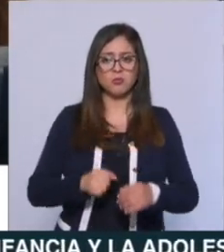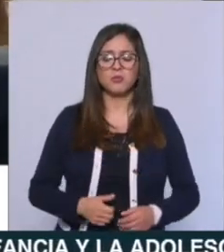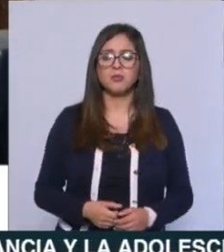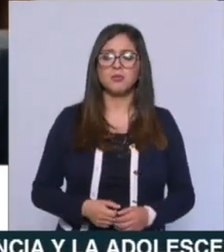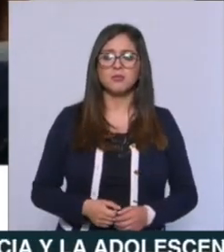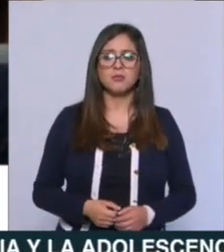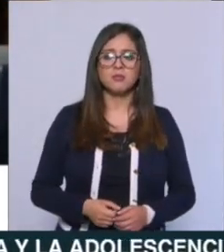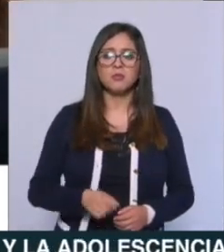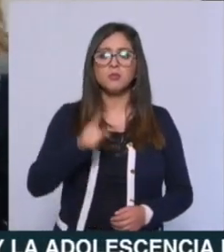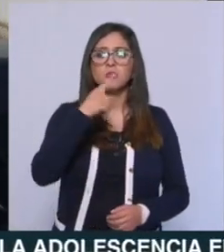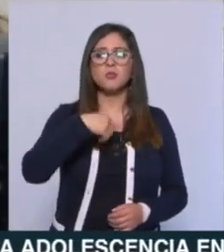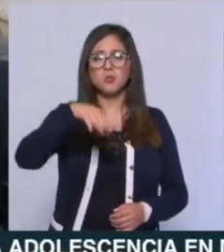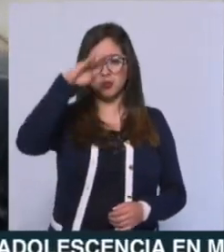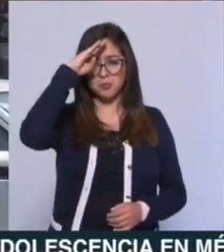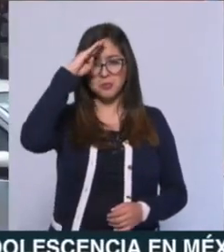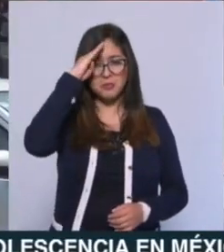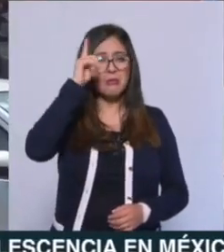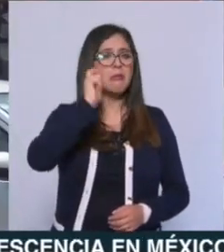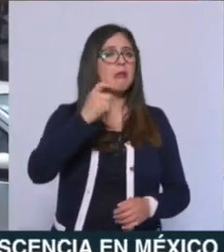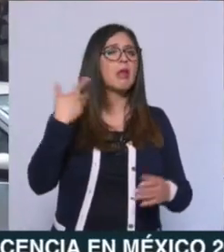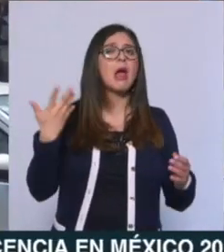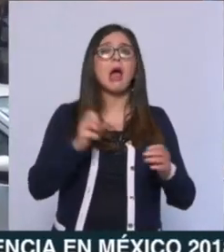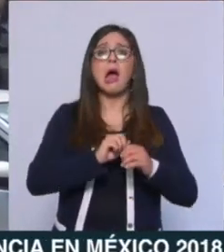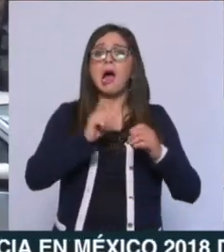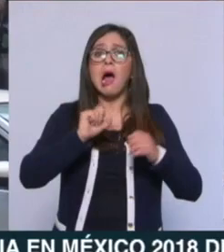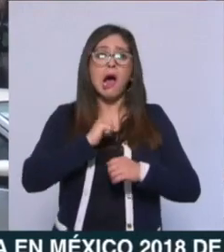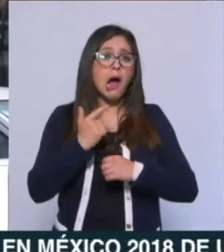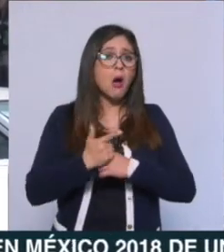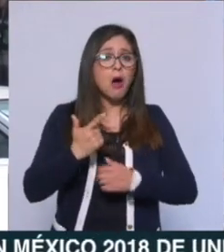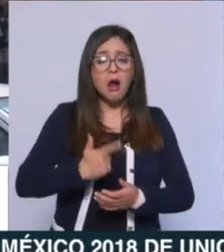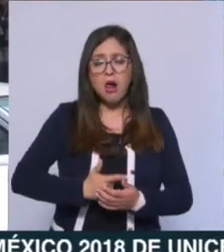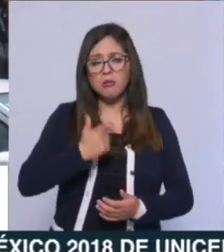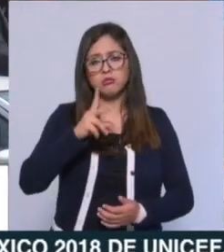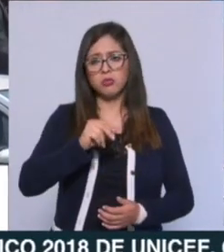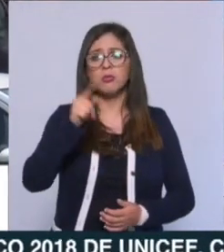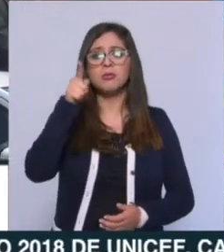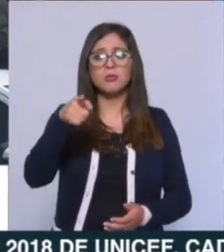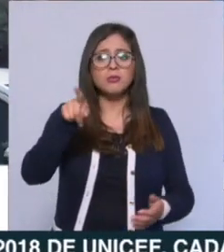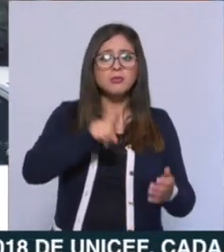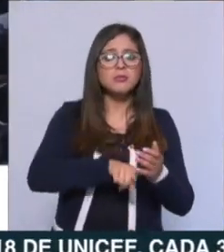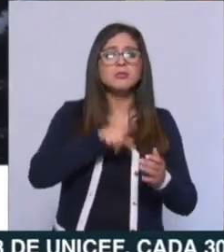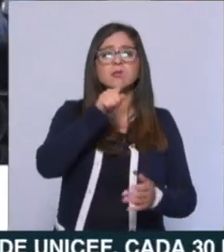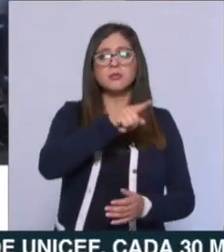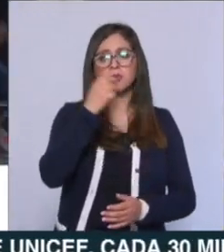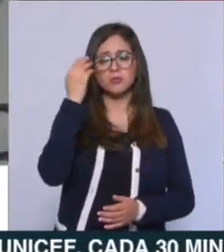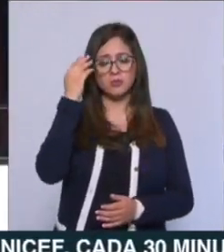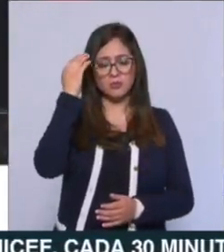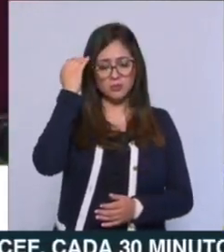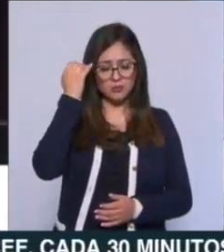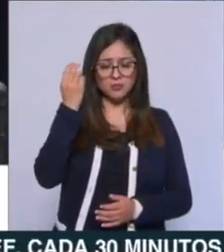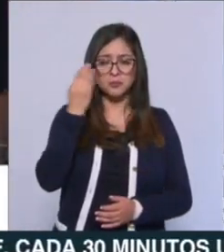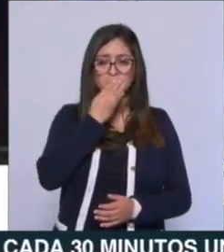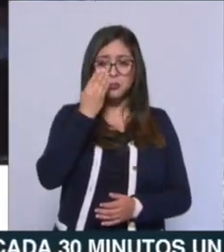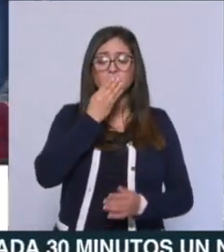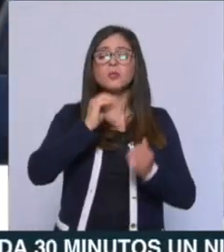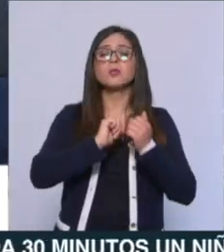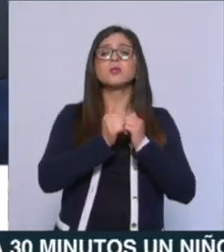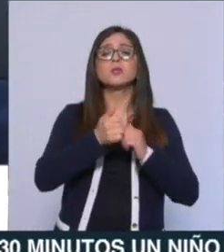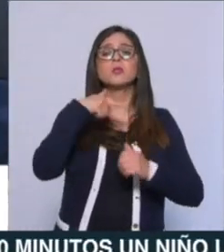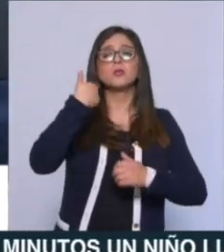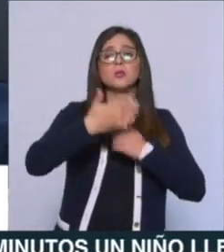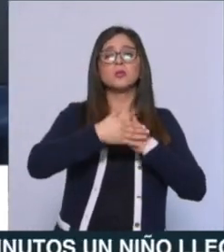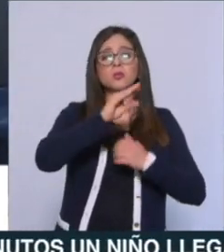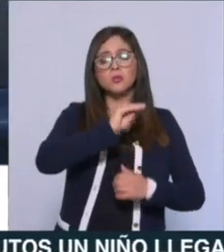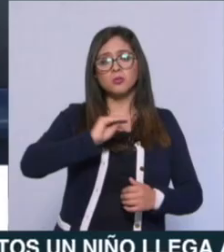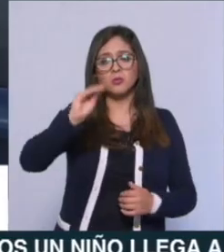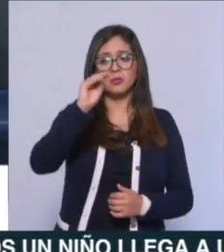es gran cosa lo que estamos pidiendo. Aide permanecerá en este templo mormón hasta que sus familiares decidan llevarla al poblado